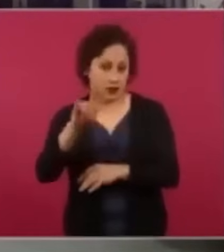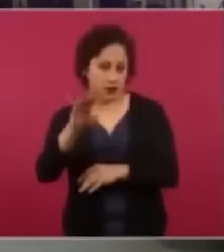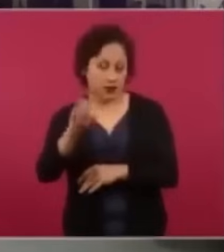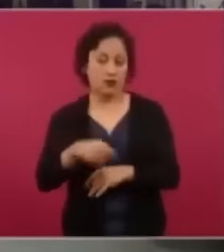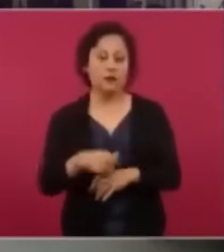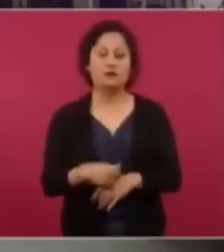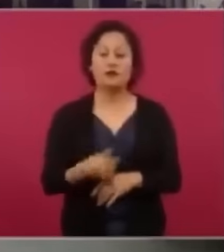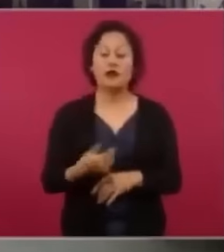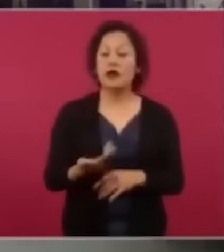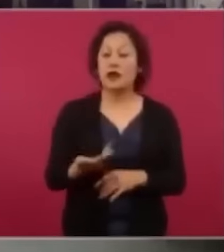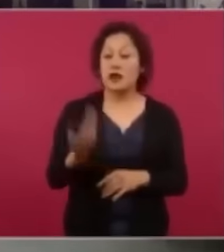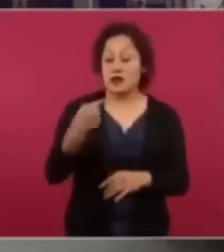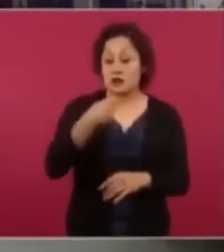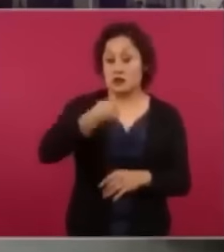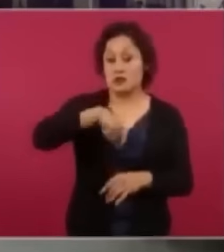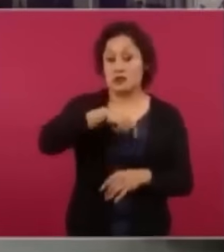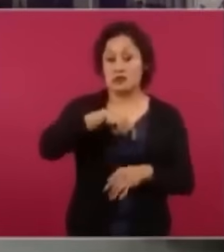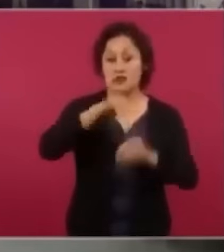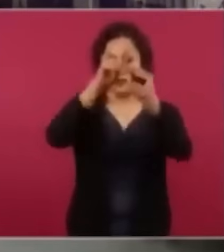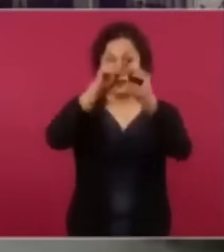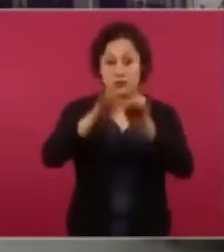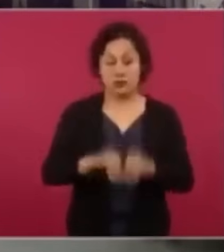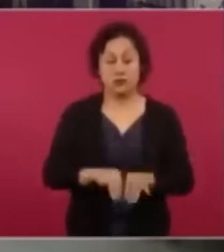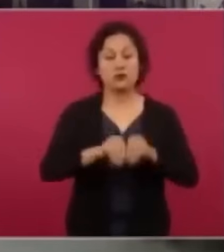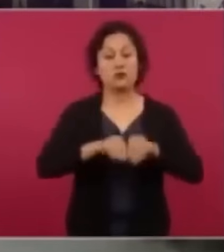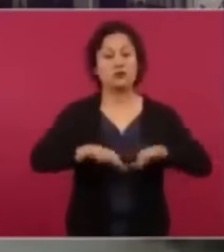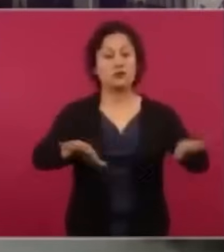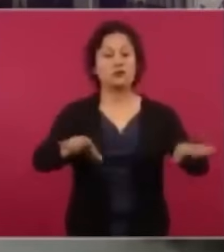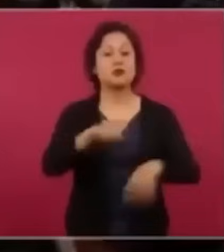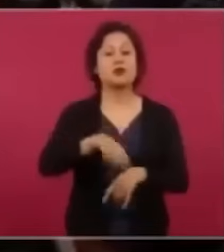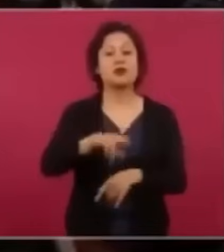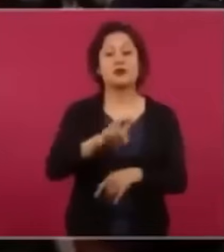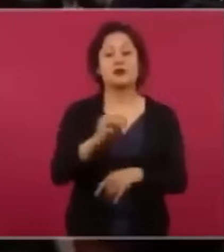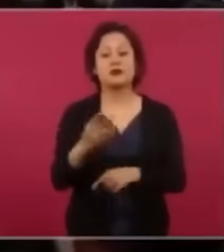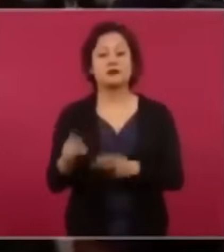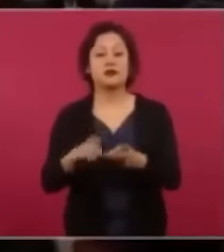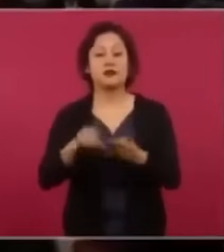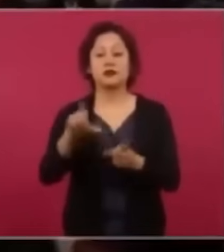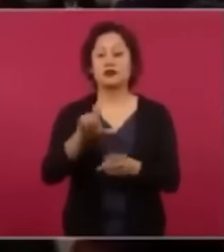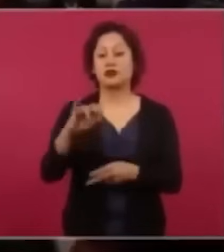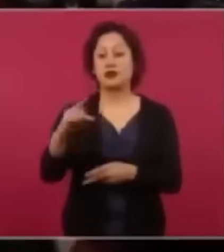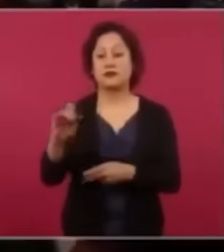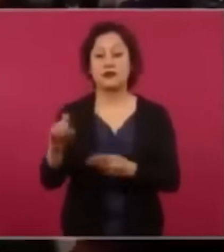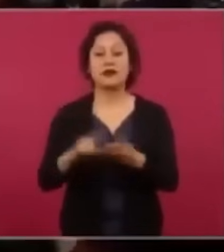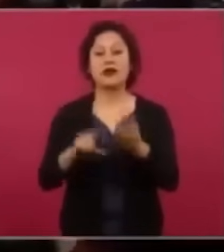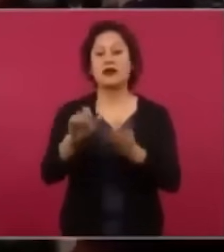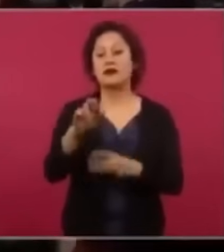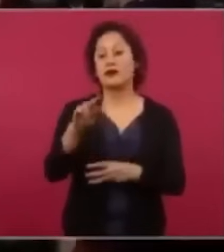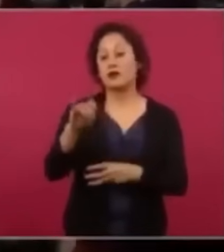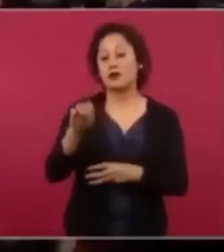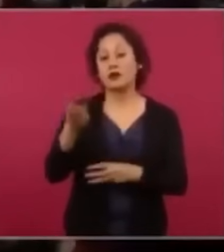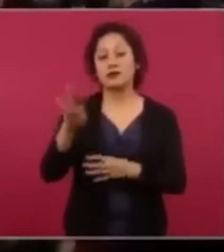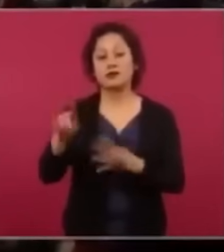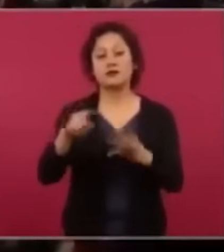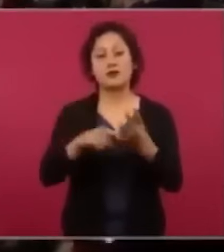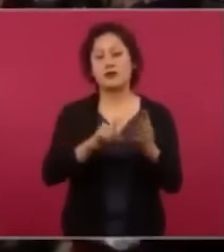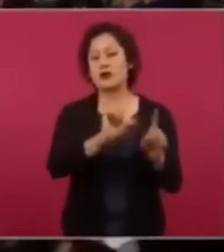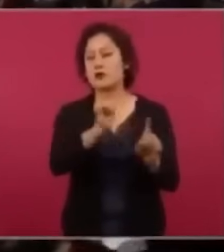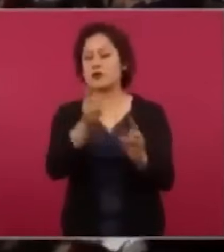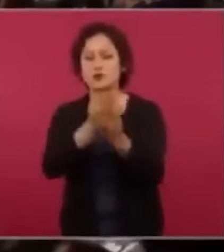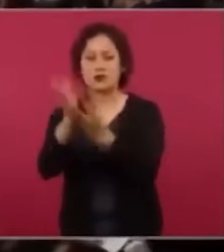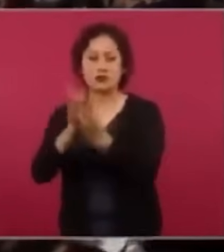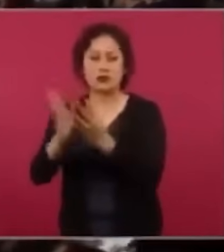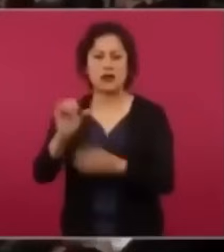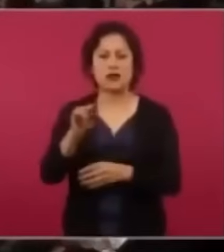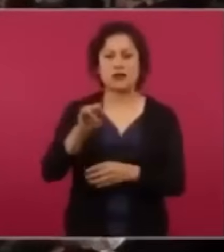investigación, las organizaciones R3D, SocialTIC, Artículo 19, y los medios Animal Político,